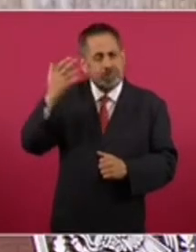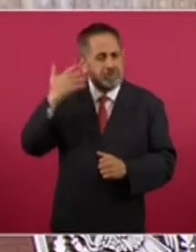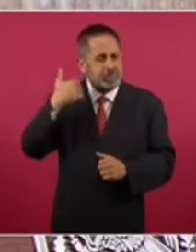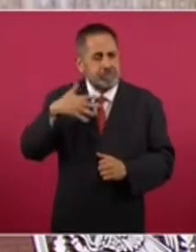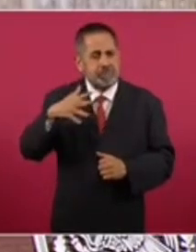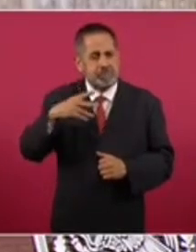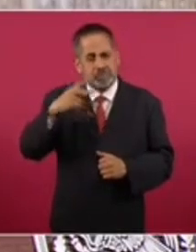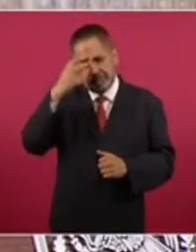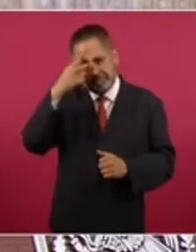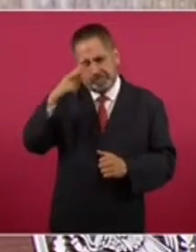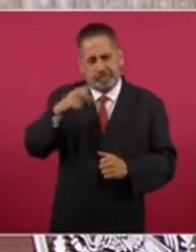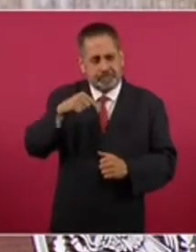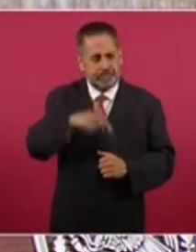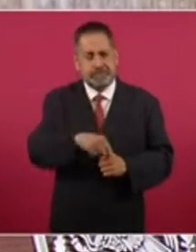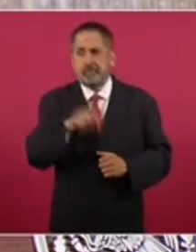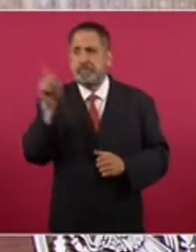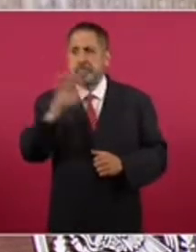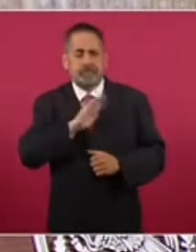colonial.